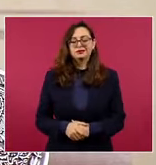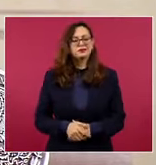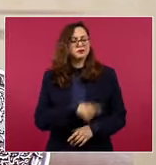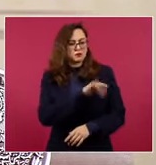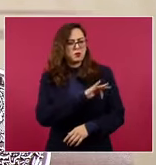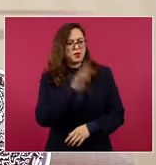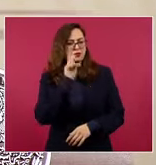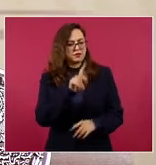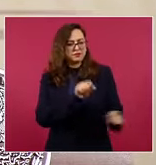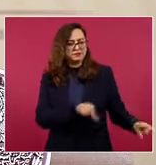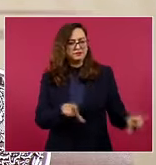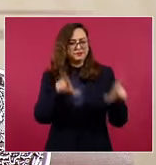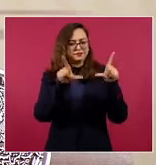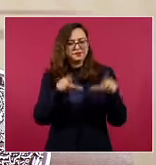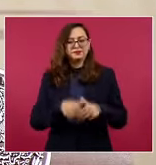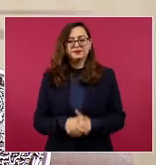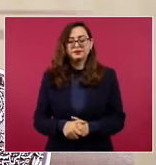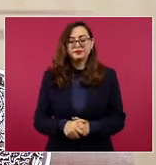inversión extranjera?